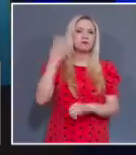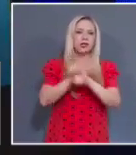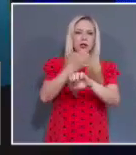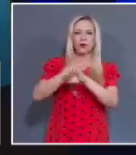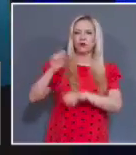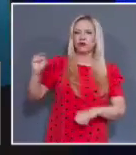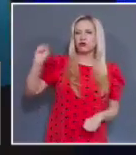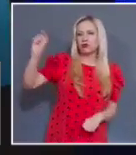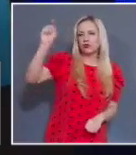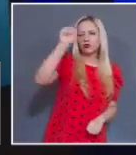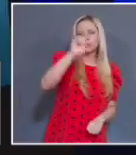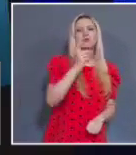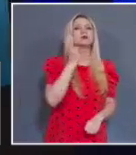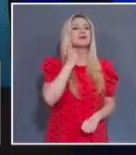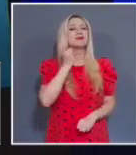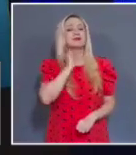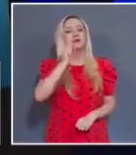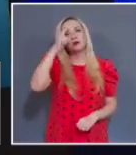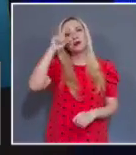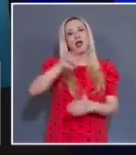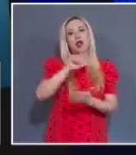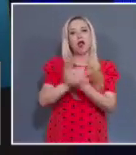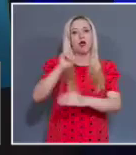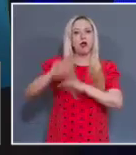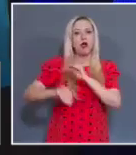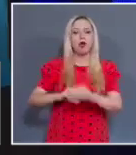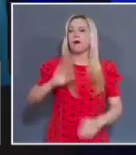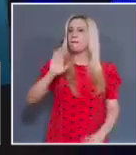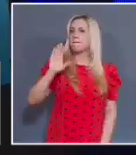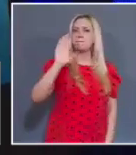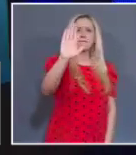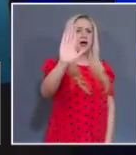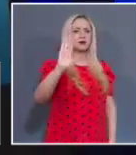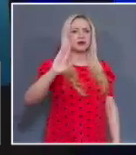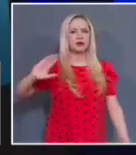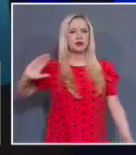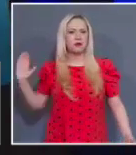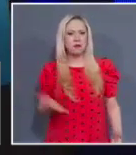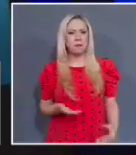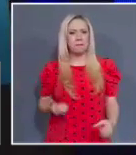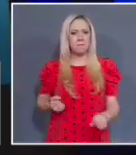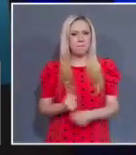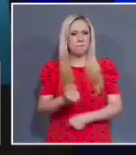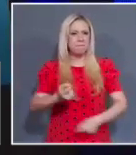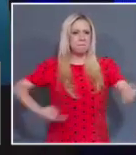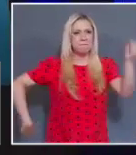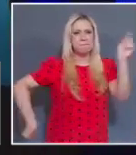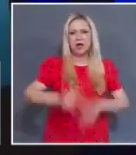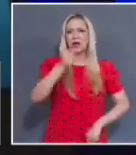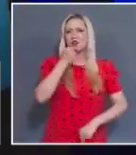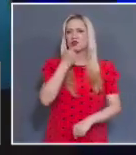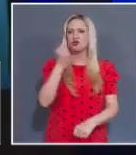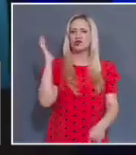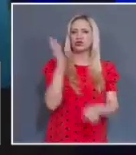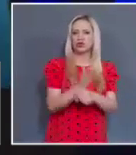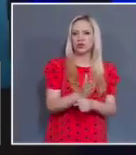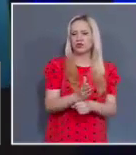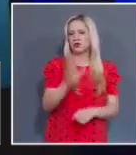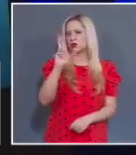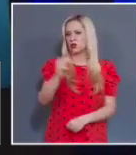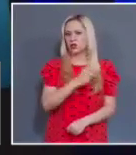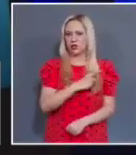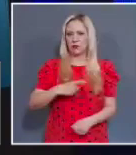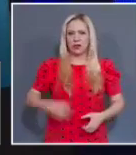la prohibición del castigo corporal y estandarizar la penalización de la violencia sexual en todos